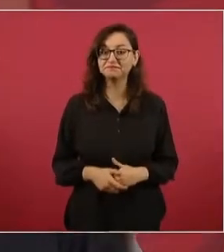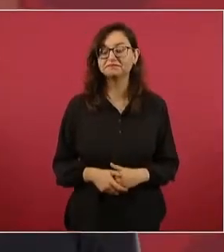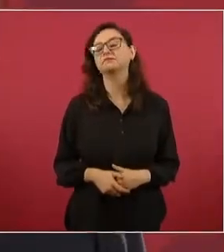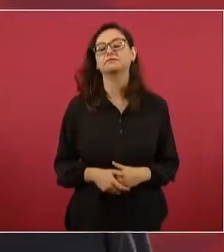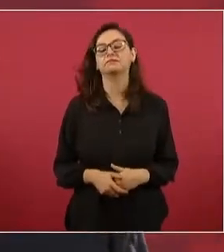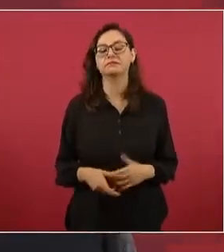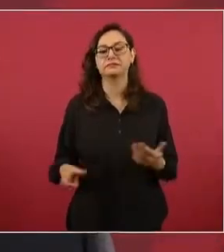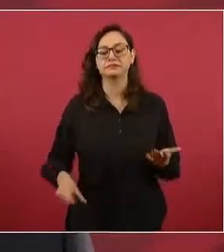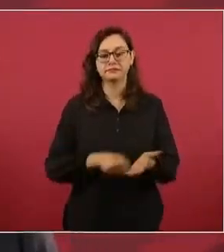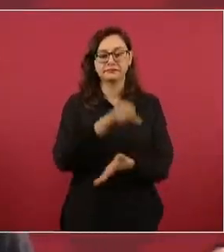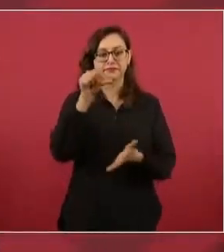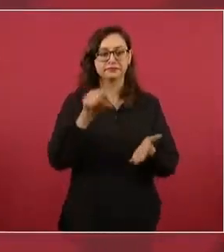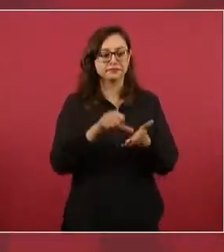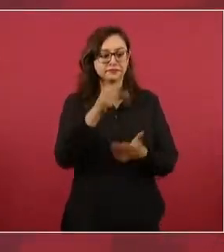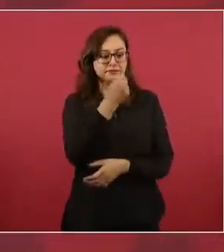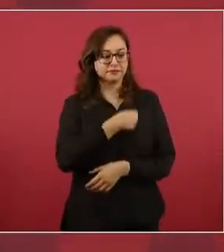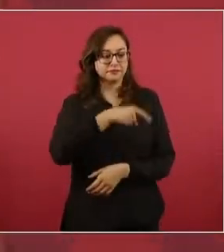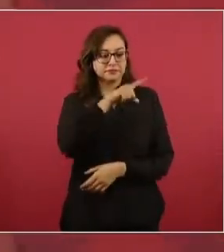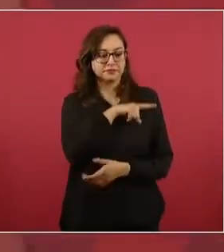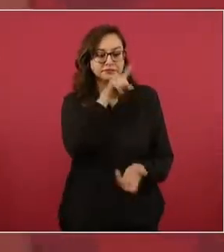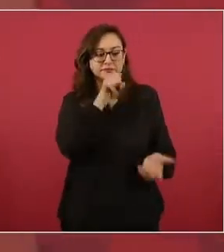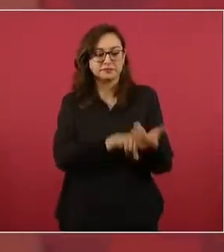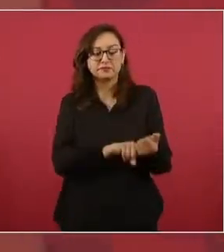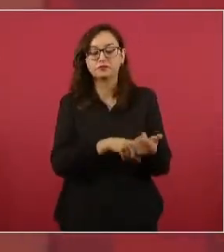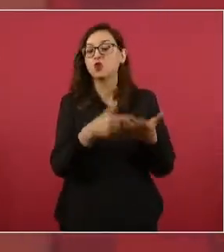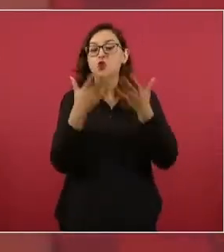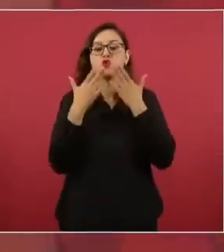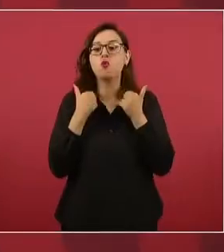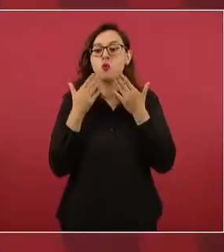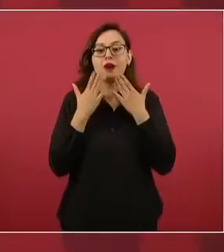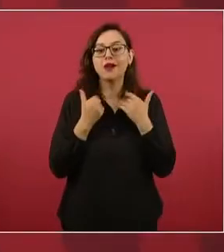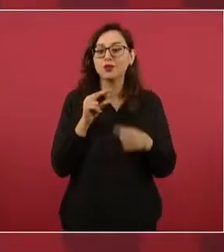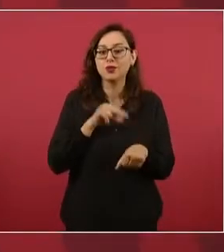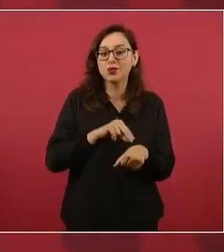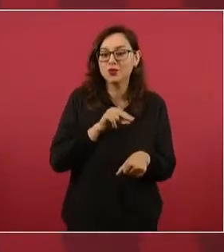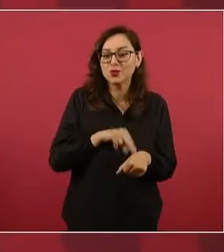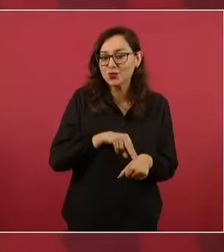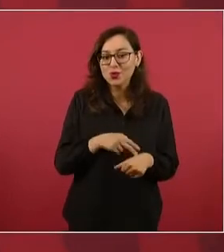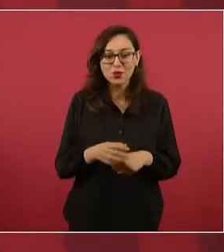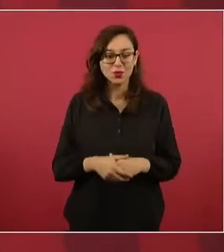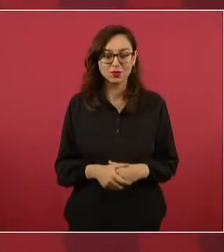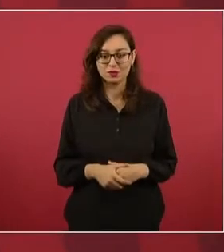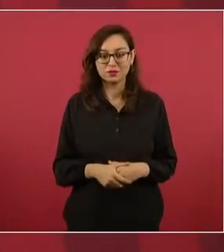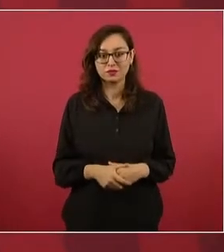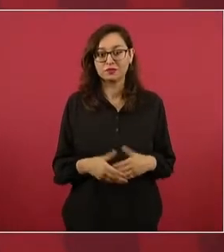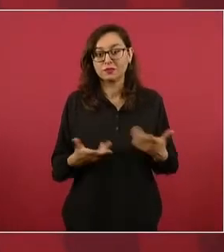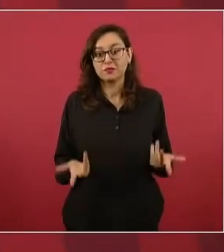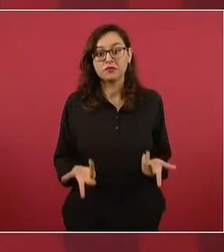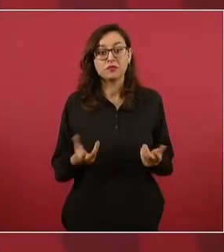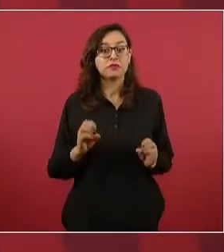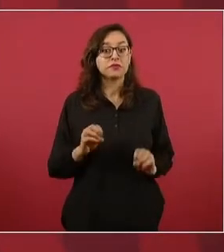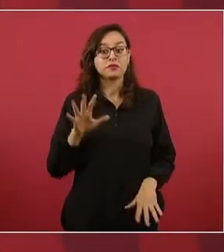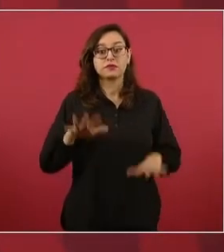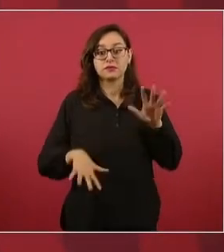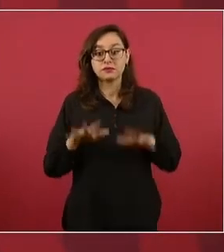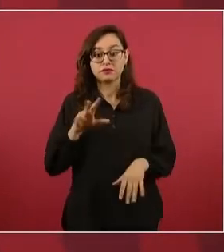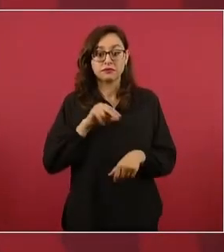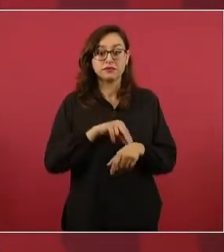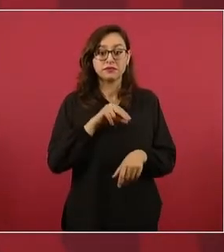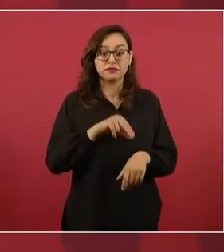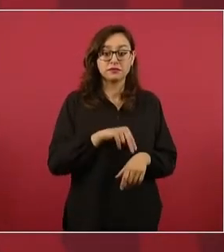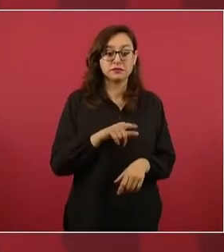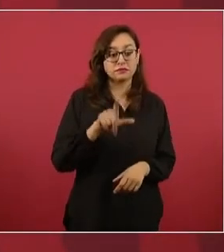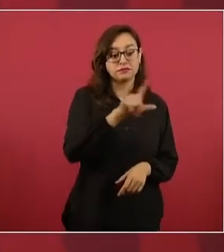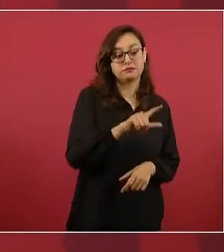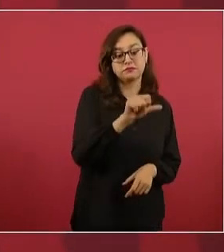Los centros de salud no tenían médicos, o si tenían médicos era nada más de lunes a viernes, no había médicos